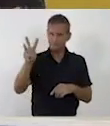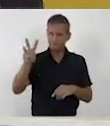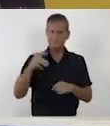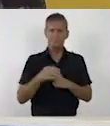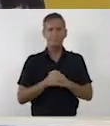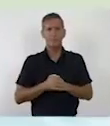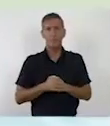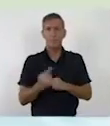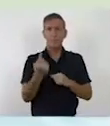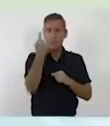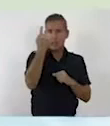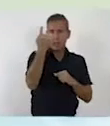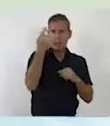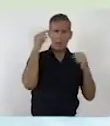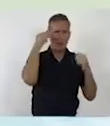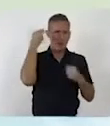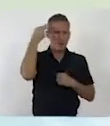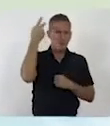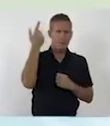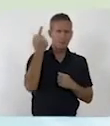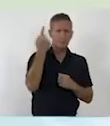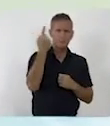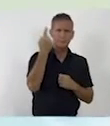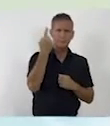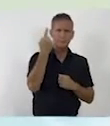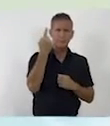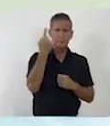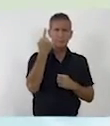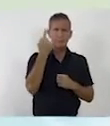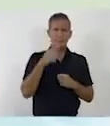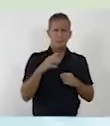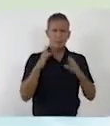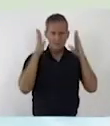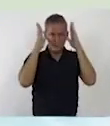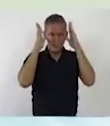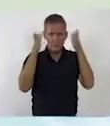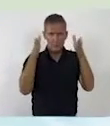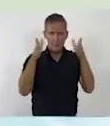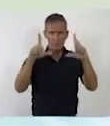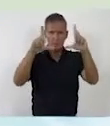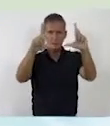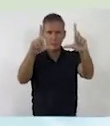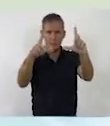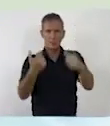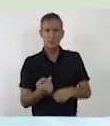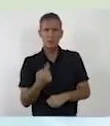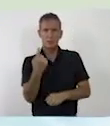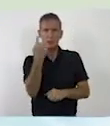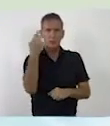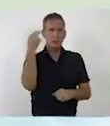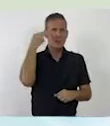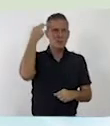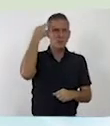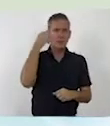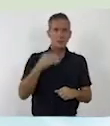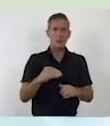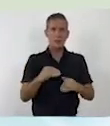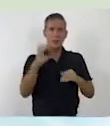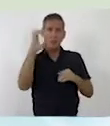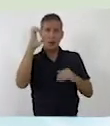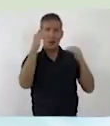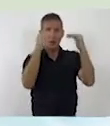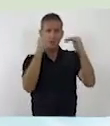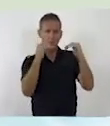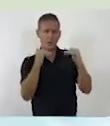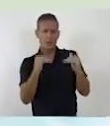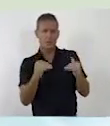3. La primera habilidad, vamos a concentrarnos ahora en las diapositivas. La primera habilidad es clasificar.